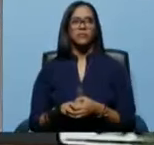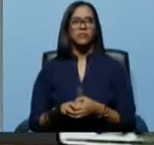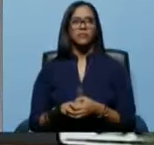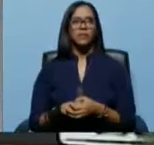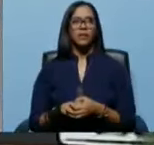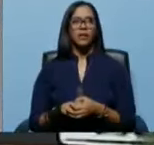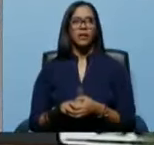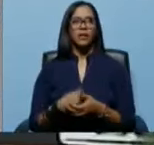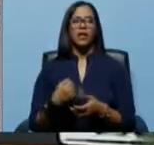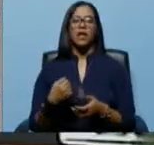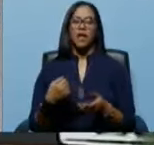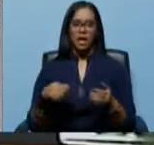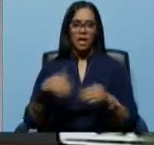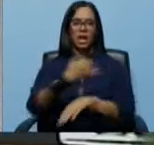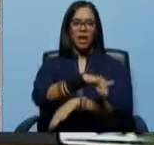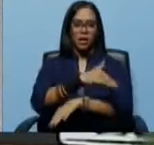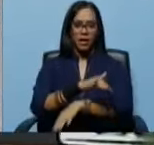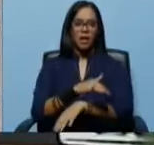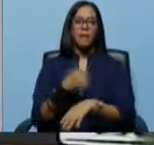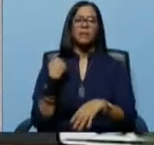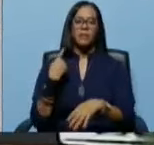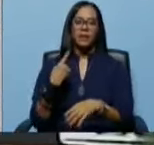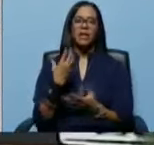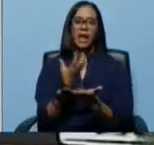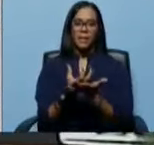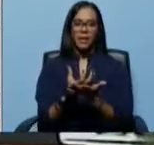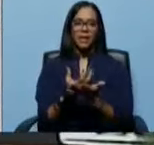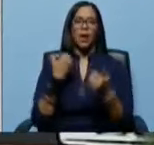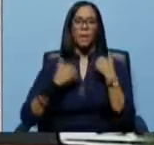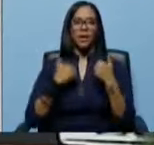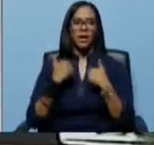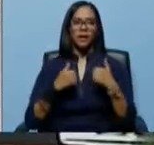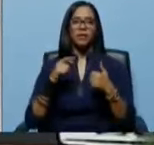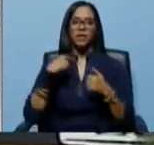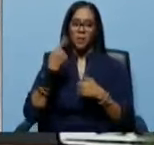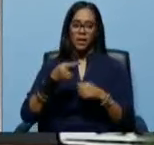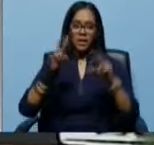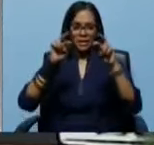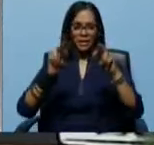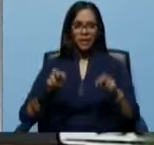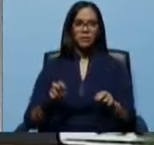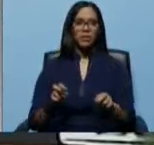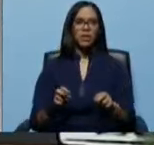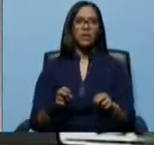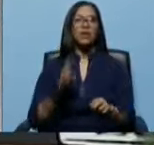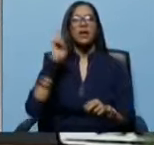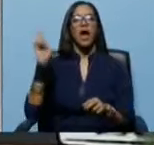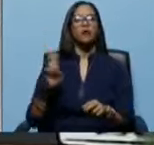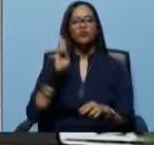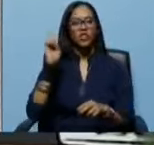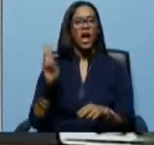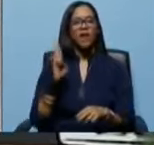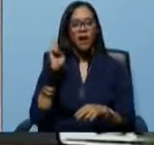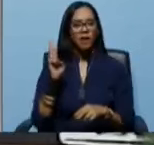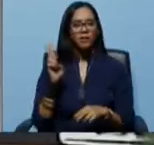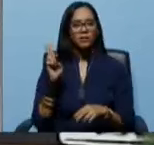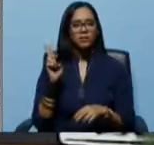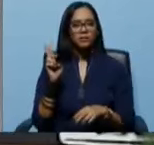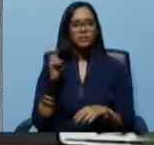Bueno, la avenida principal de las Mercedes, los miércoles, después de la investigación correspondiente, la usaban